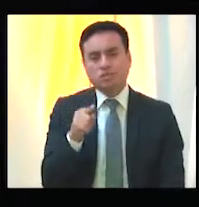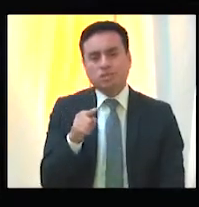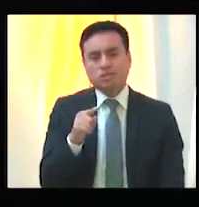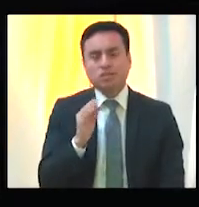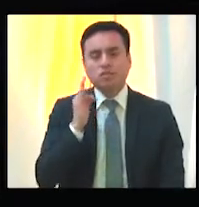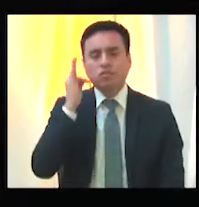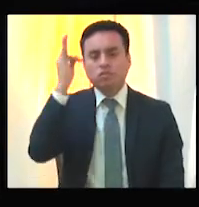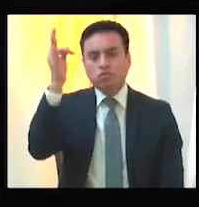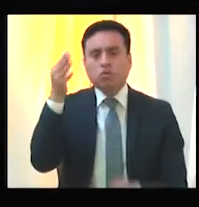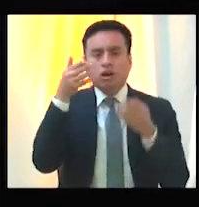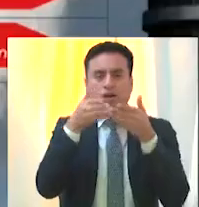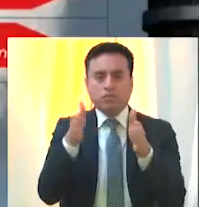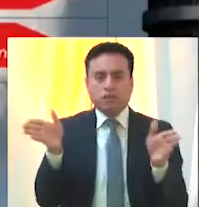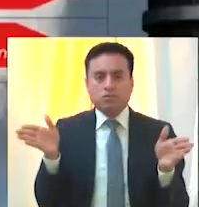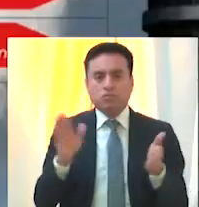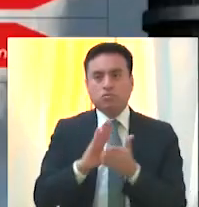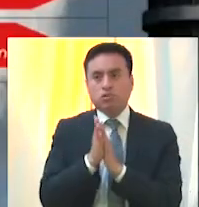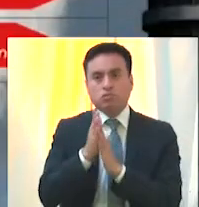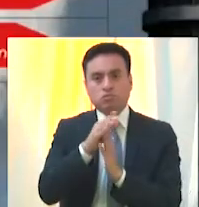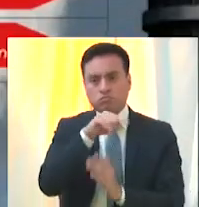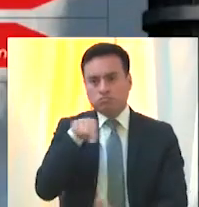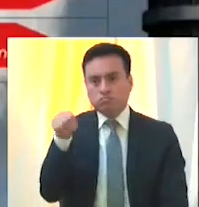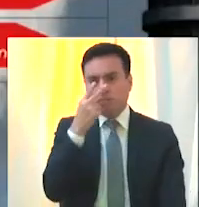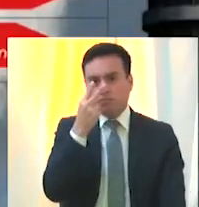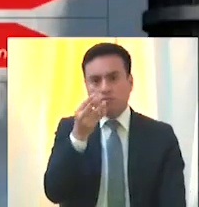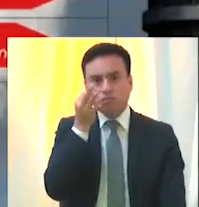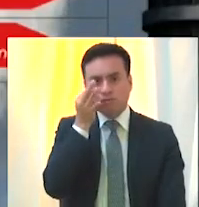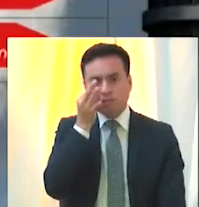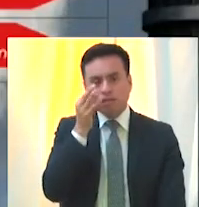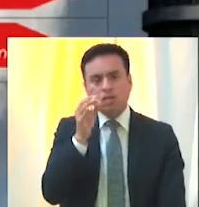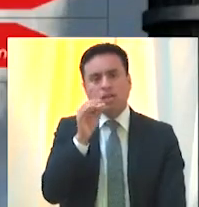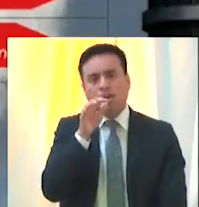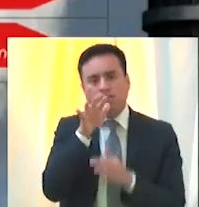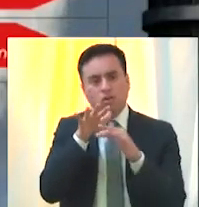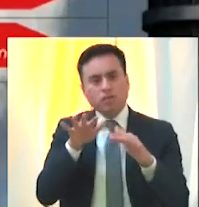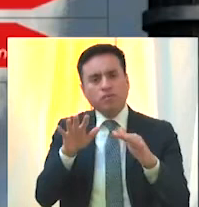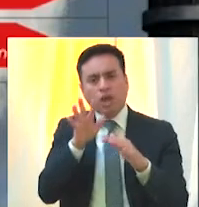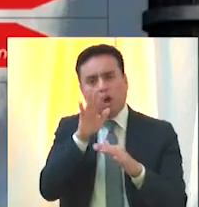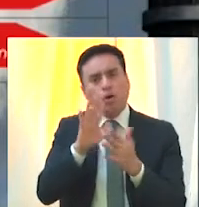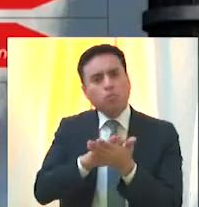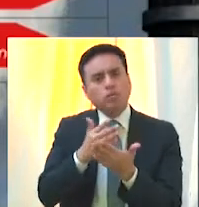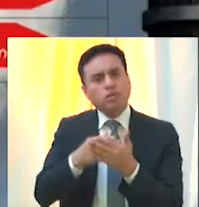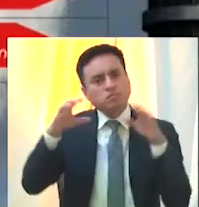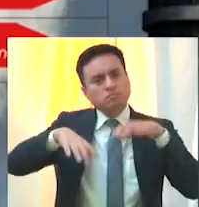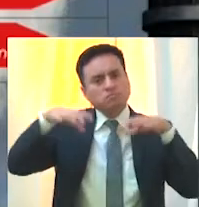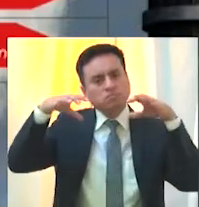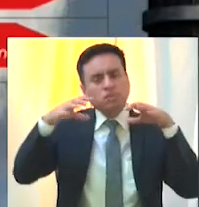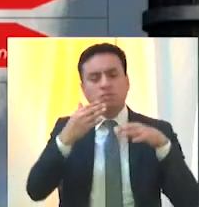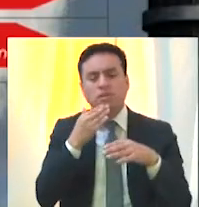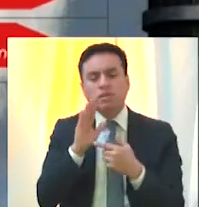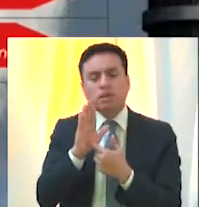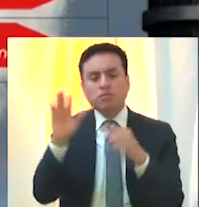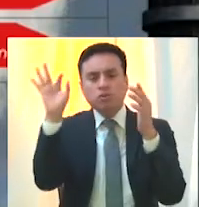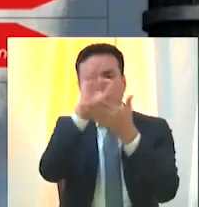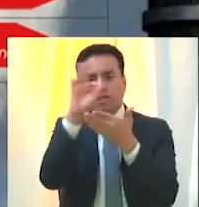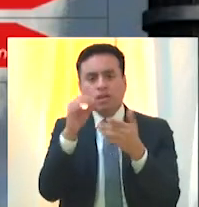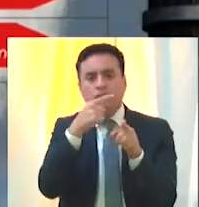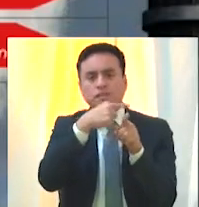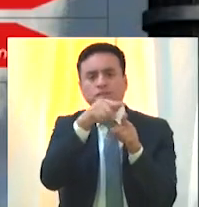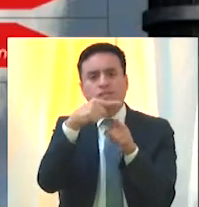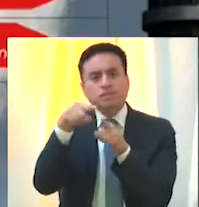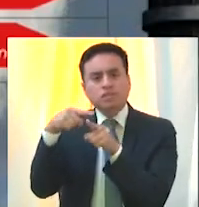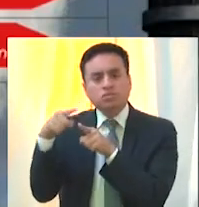el futuro es abierto. Todos estos escenarios que vemos reflejados en la infografía y en lo que yo le he mostrado, o en esta figura que muestra las